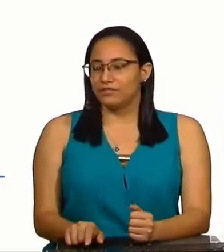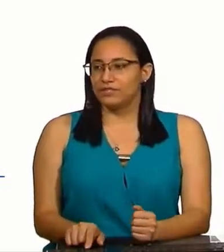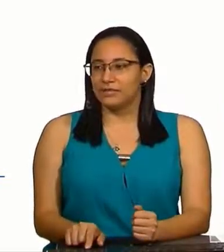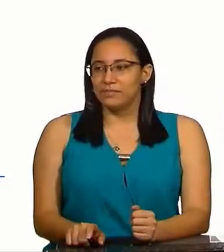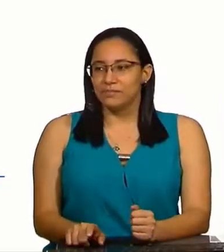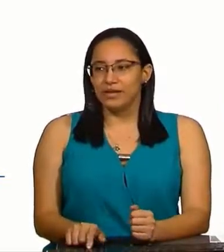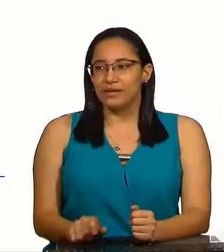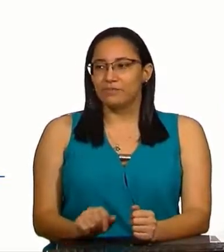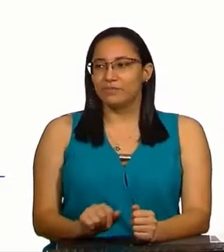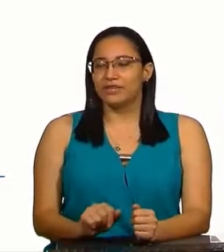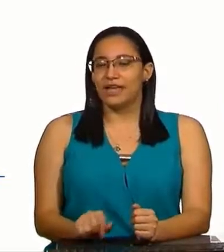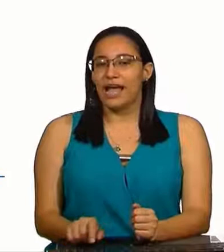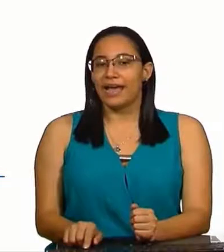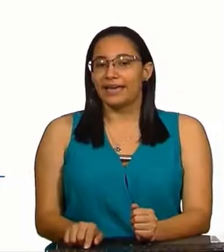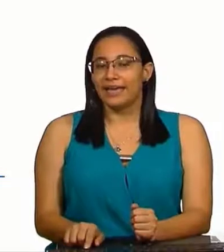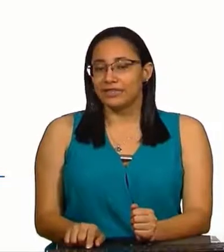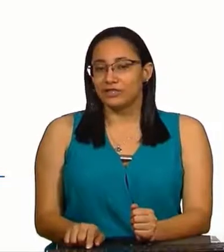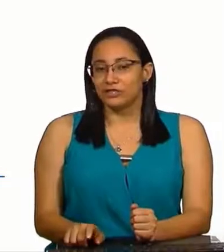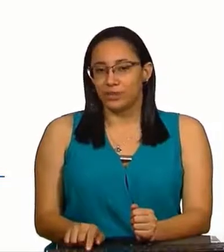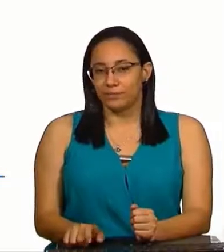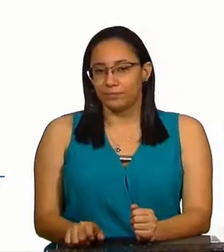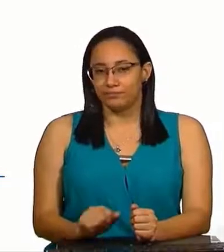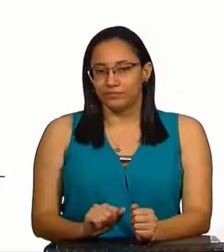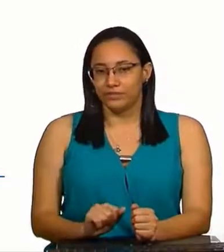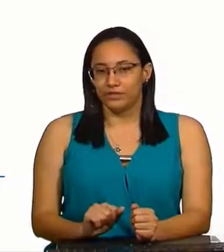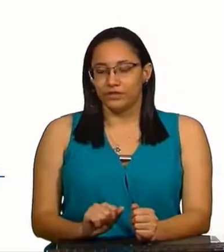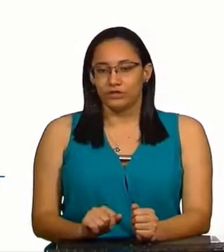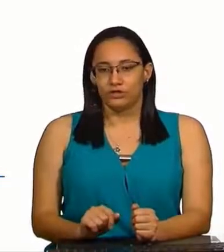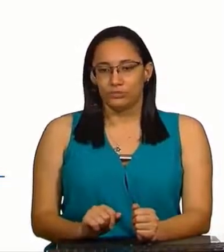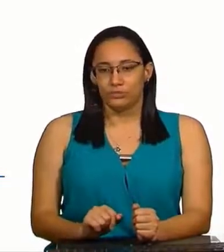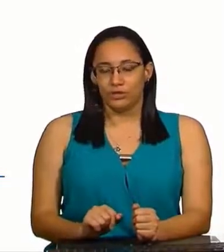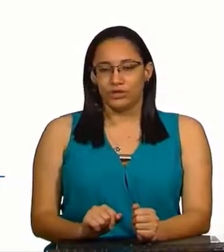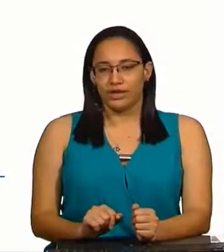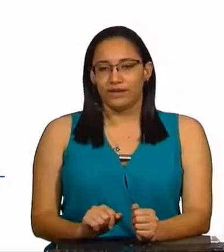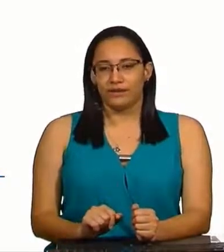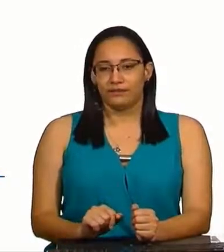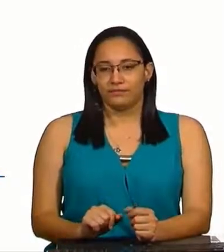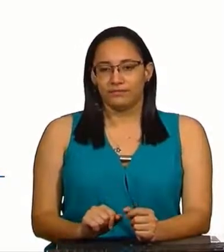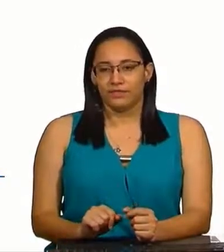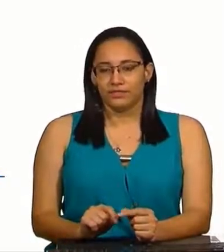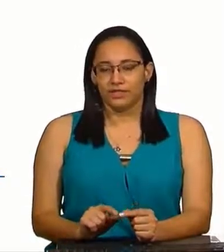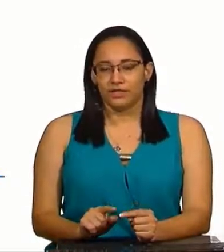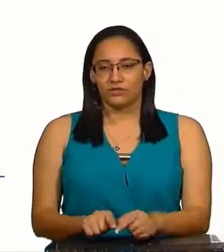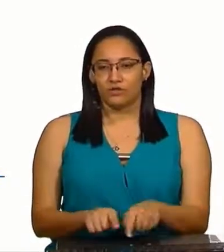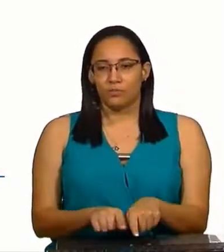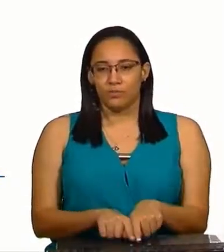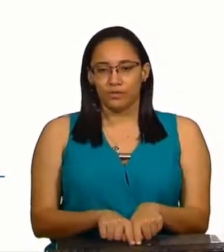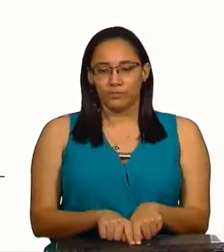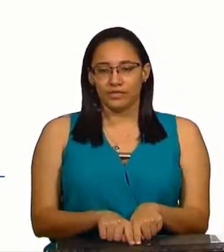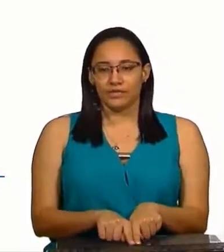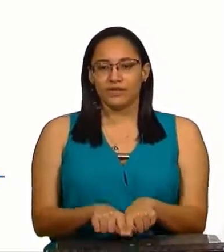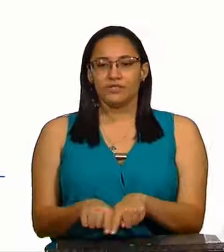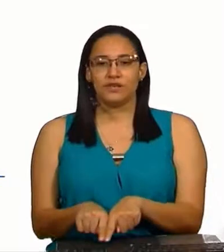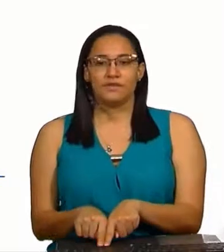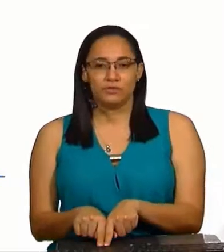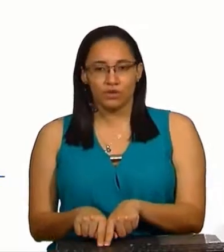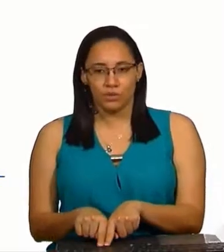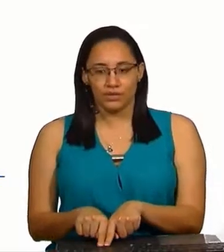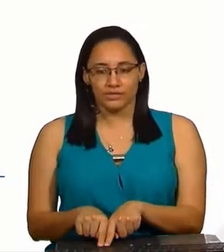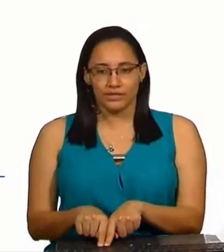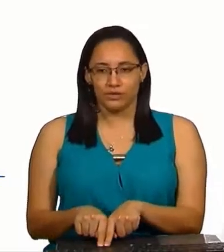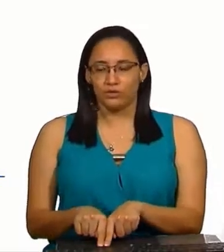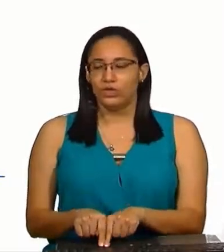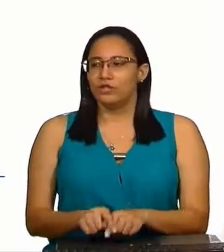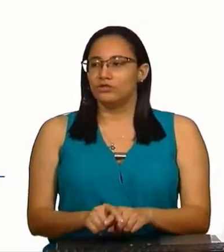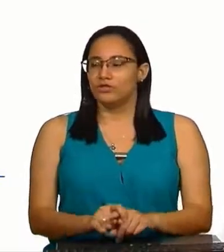posibilidad. Entonces el primer ejemplo sería I can swim. Yo puedo nadar. O sea que nosotros podemos hacerlo y sabemos